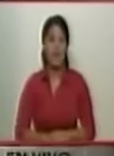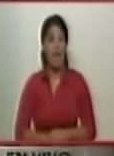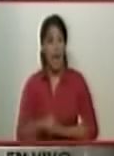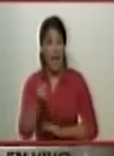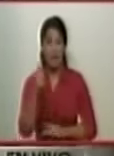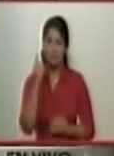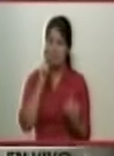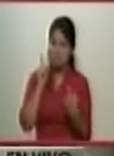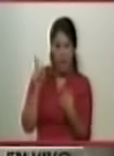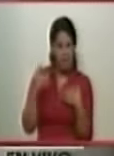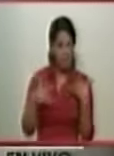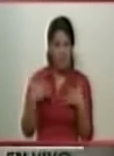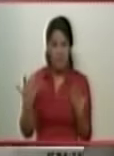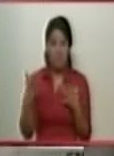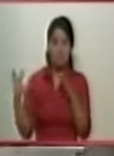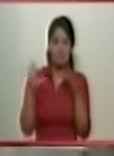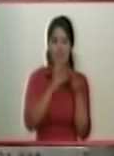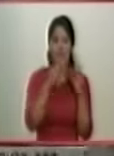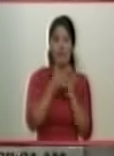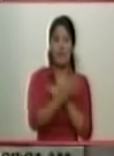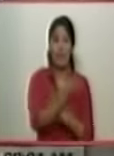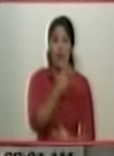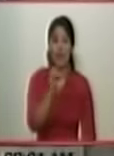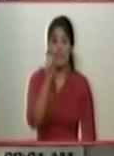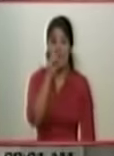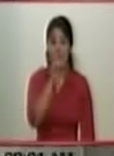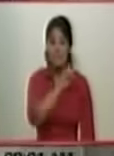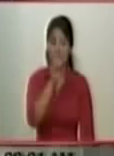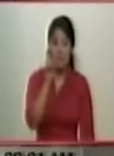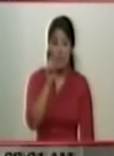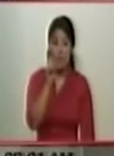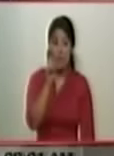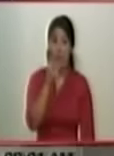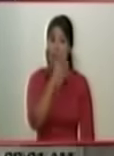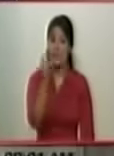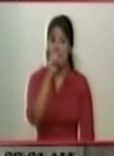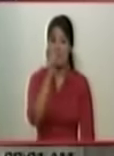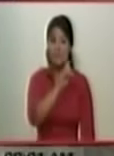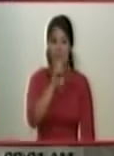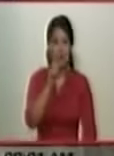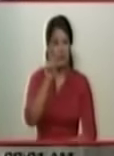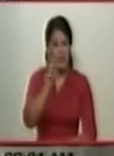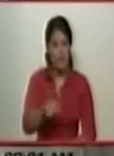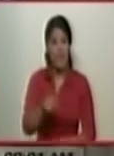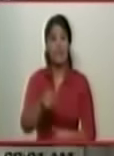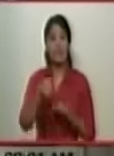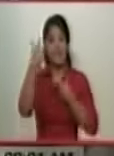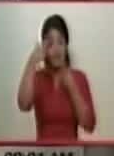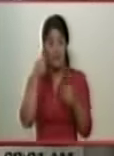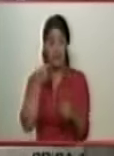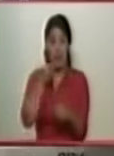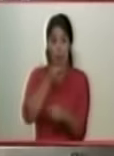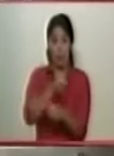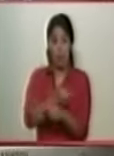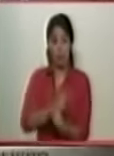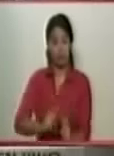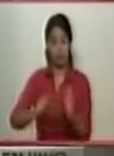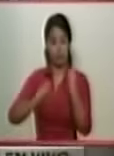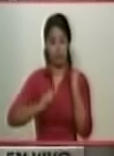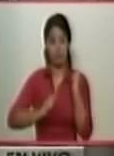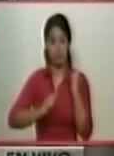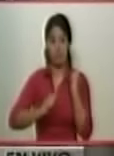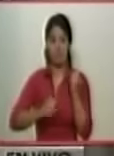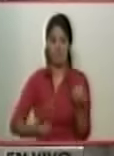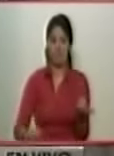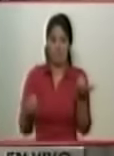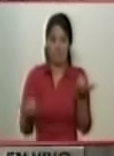y marcadas en los 40 años de la graduación como oficial del comandante